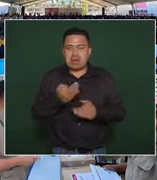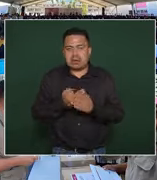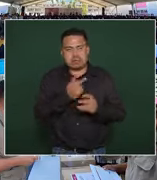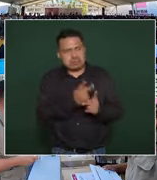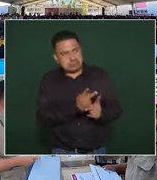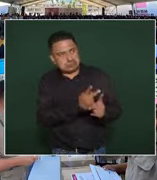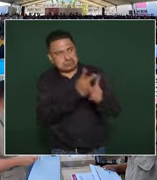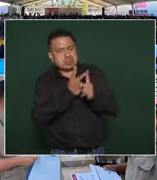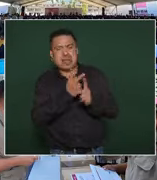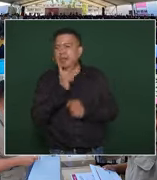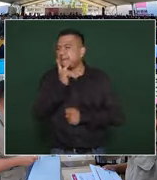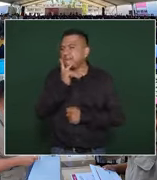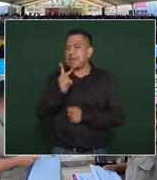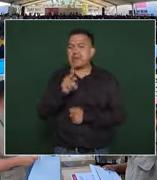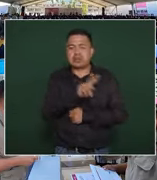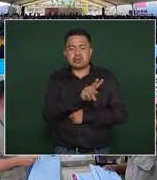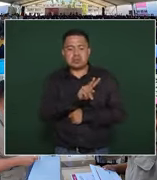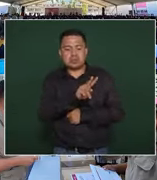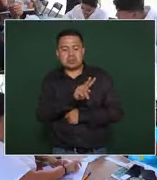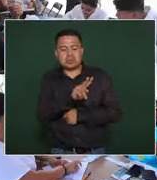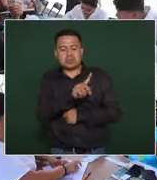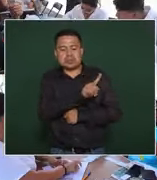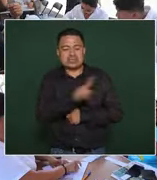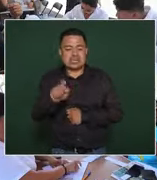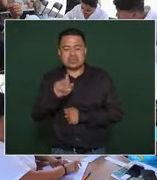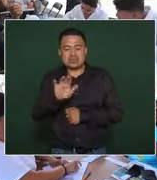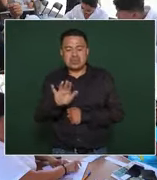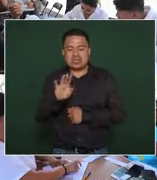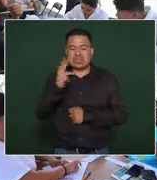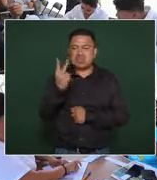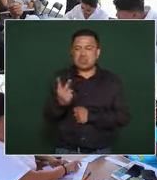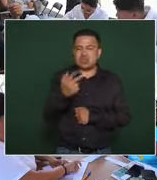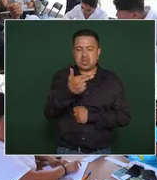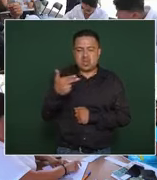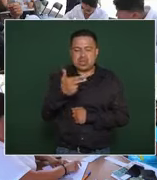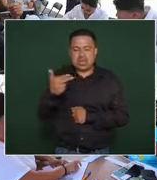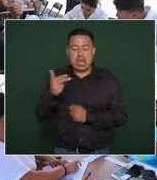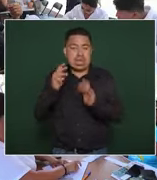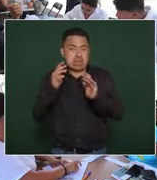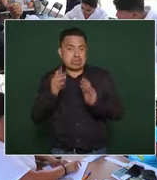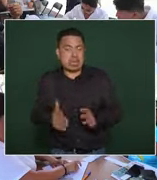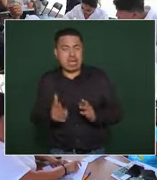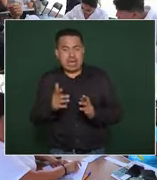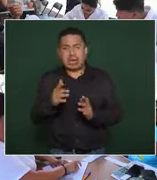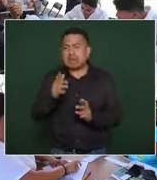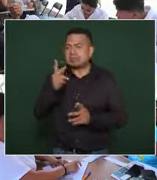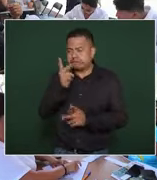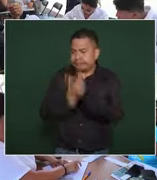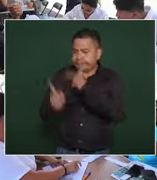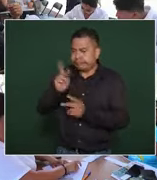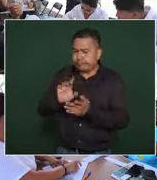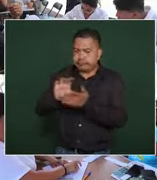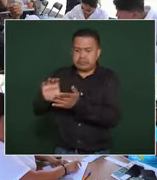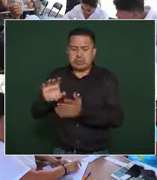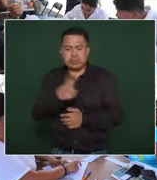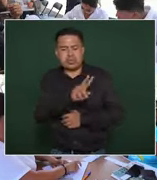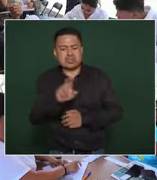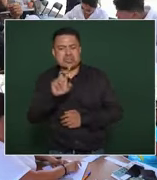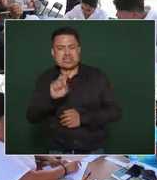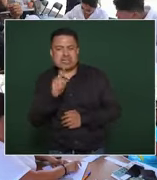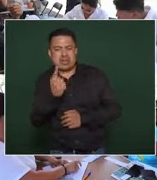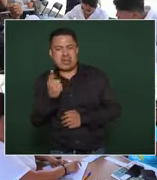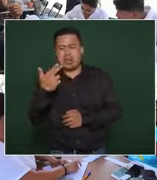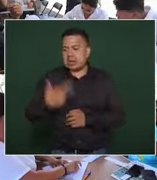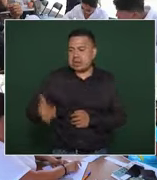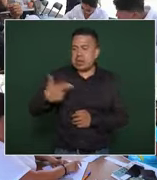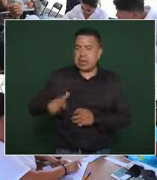a la palabra, 152 hoteles de 1, 2 y 3 estrellas han recibido su crédito, 231 restaurantes